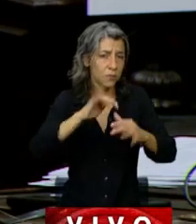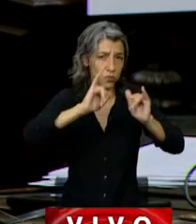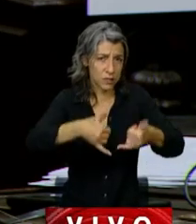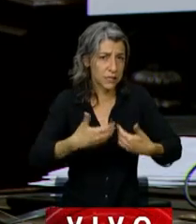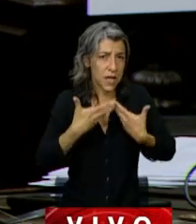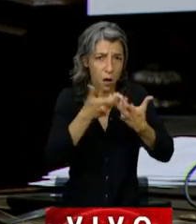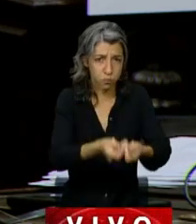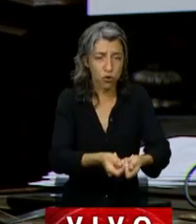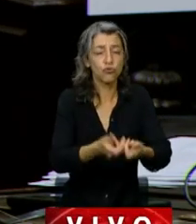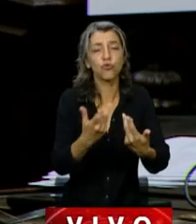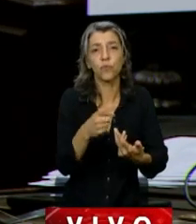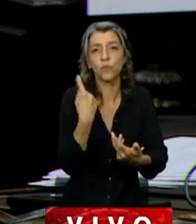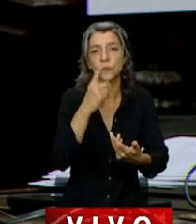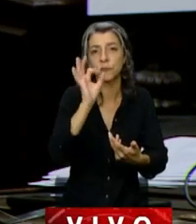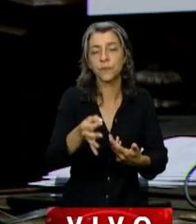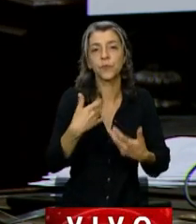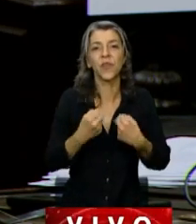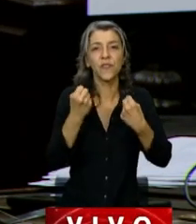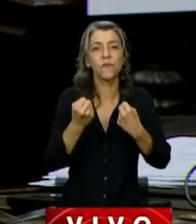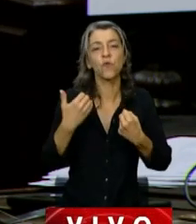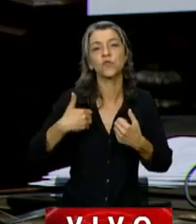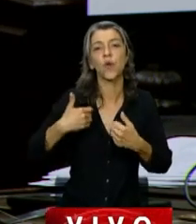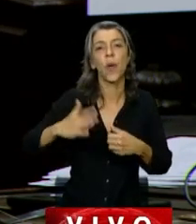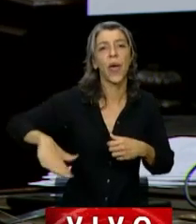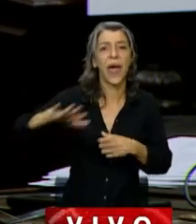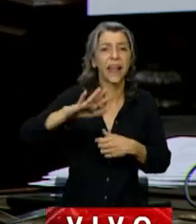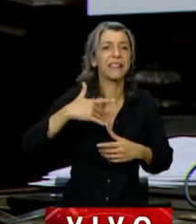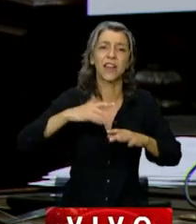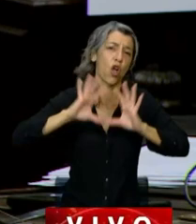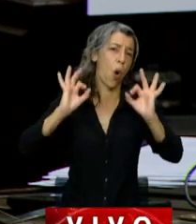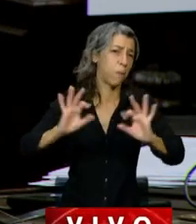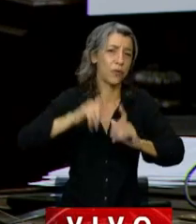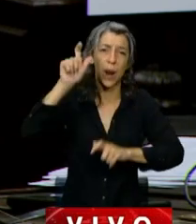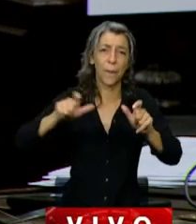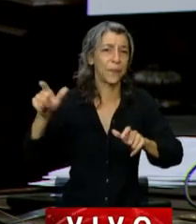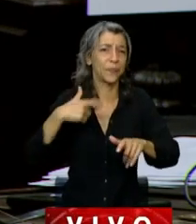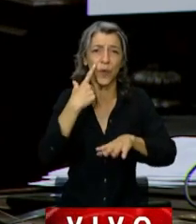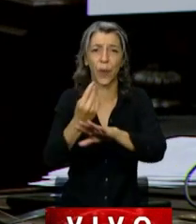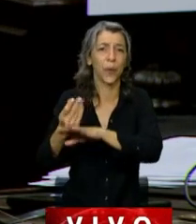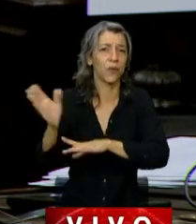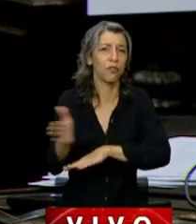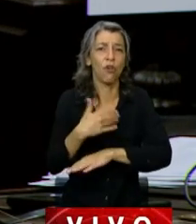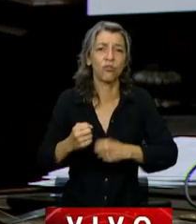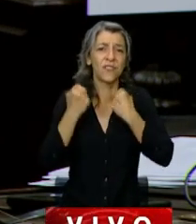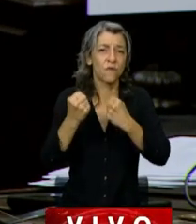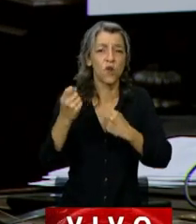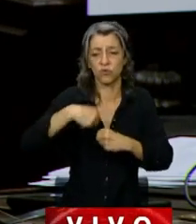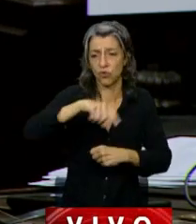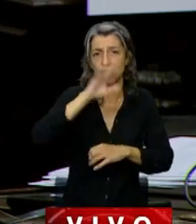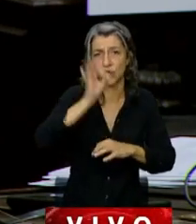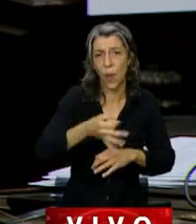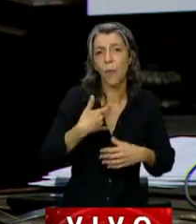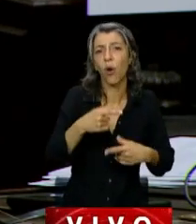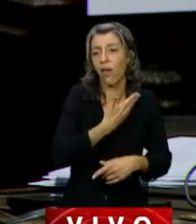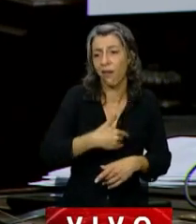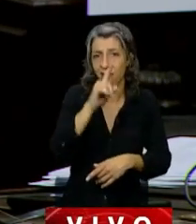porque entendemos que el esfuerzo que hacen todos los argentinos con los recursos del presupuesto están orientados en el sentido correcto, el de un Estado